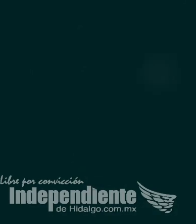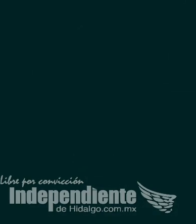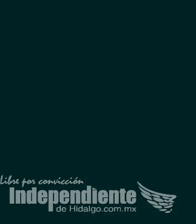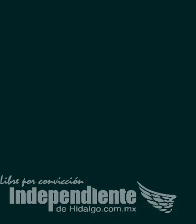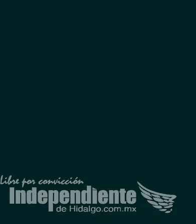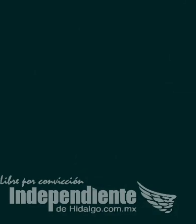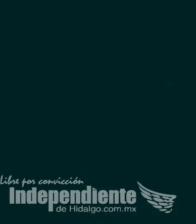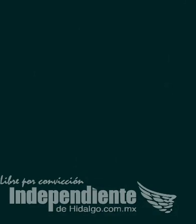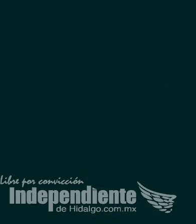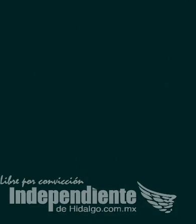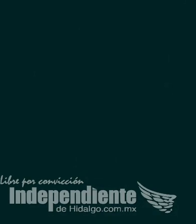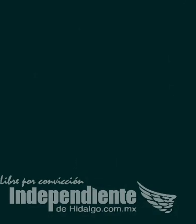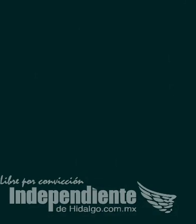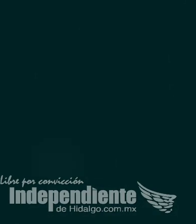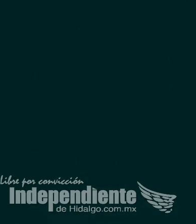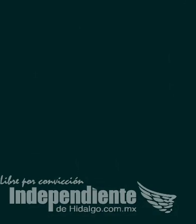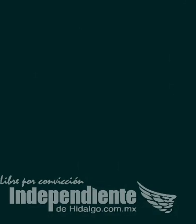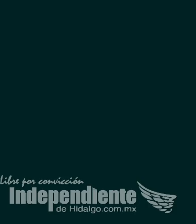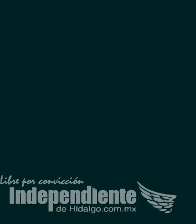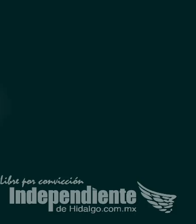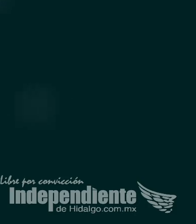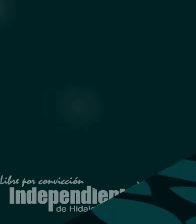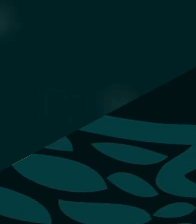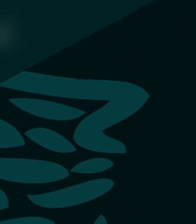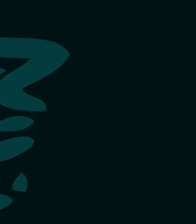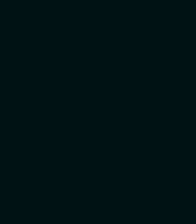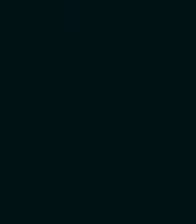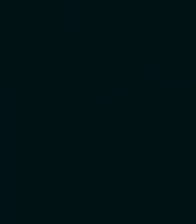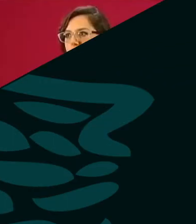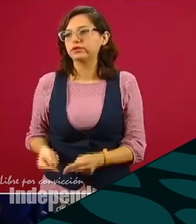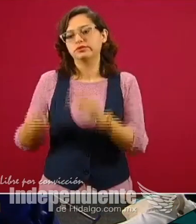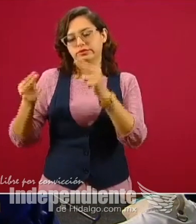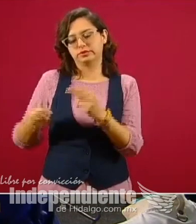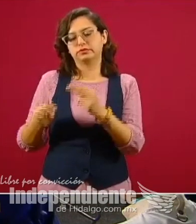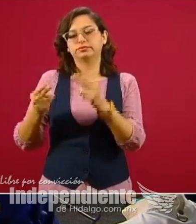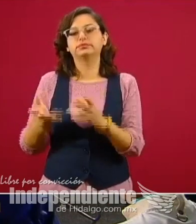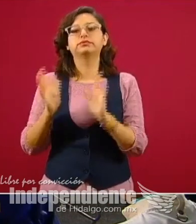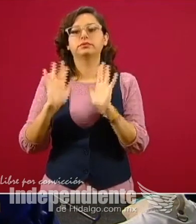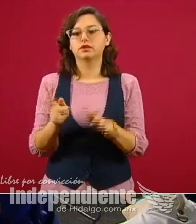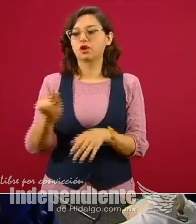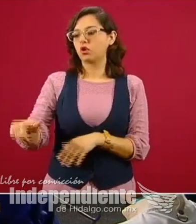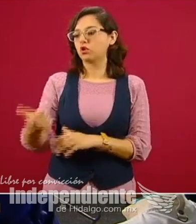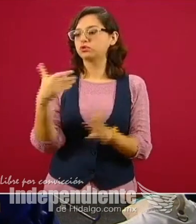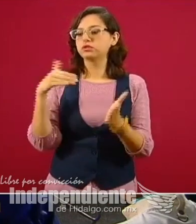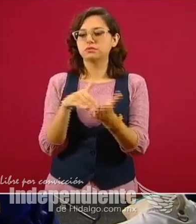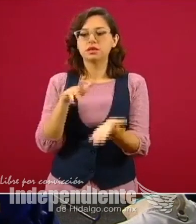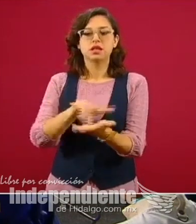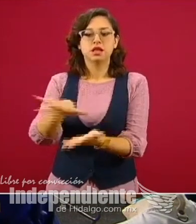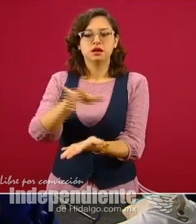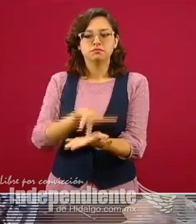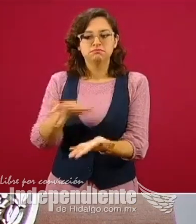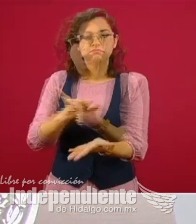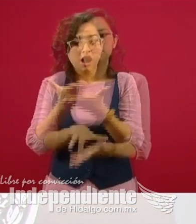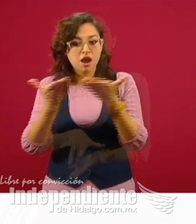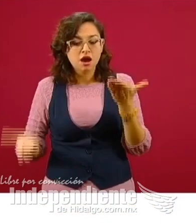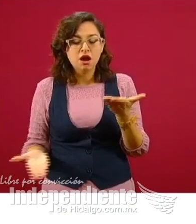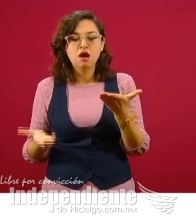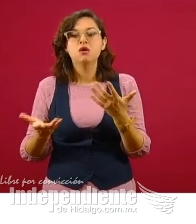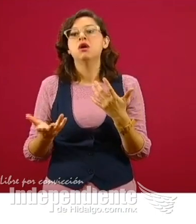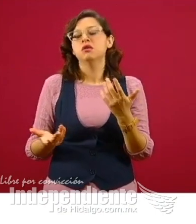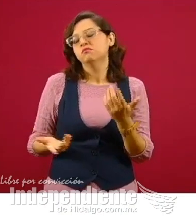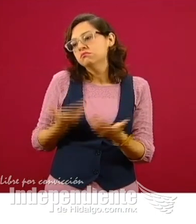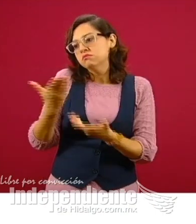están siendo capacitadas para iniciar su propia empresa. Están recibiendo estos apoyos, varios de ellos son los que están